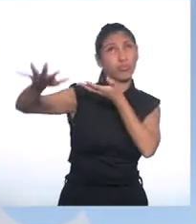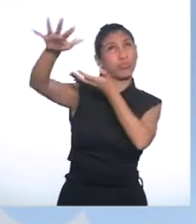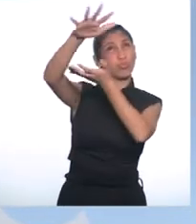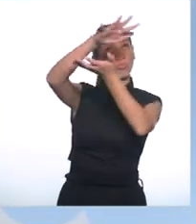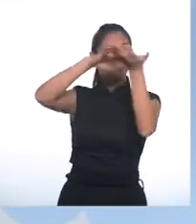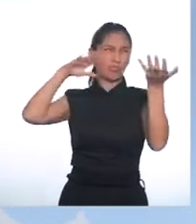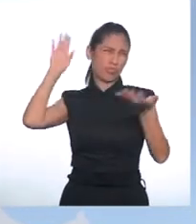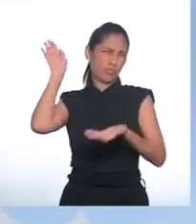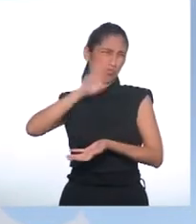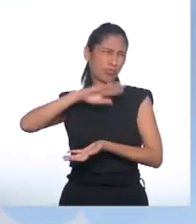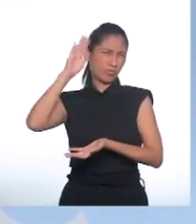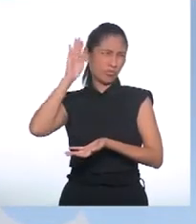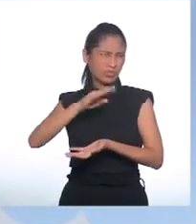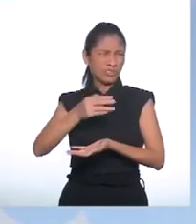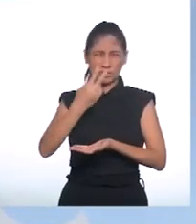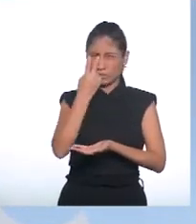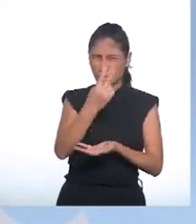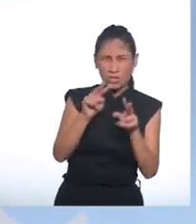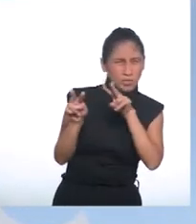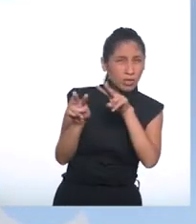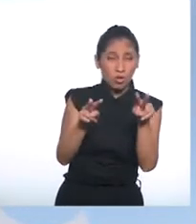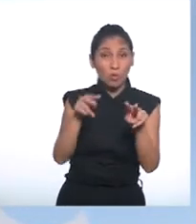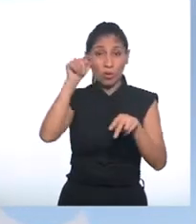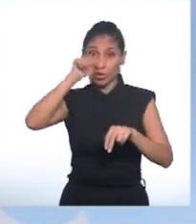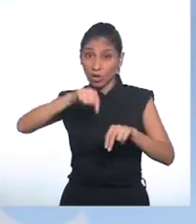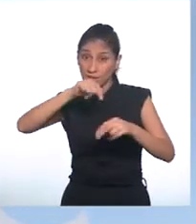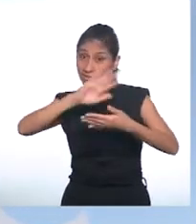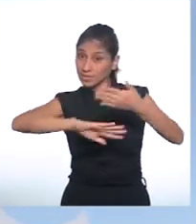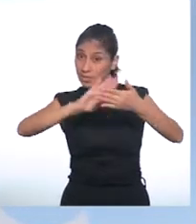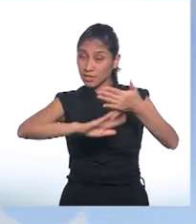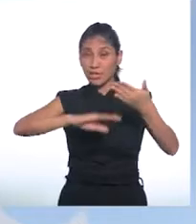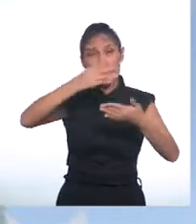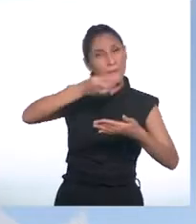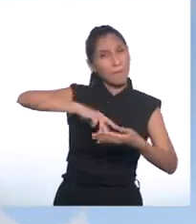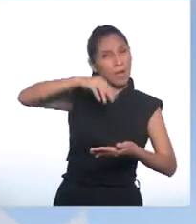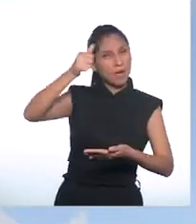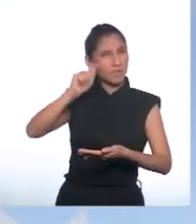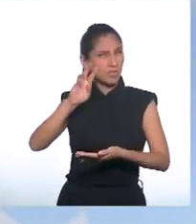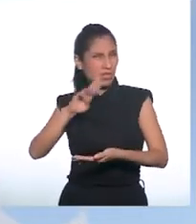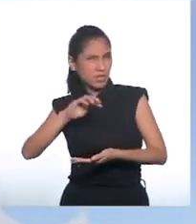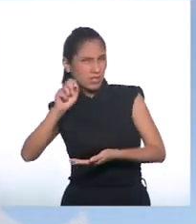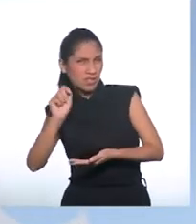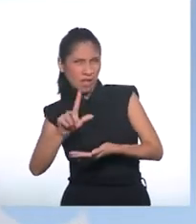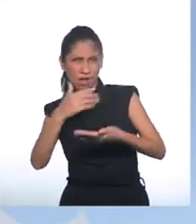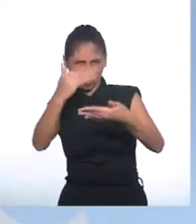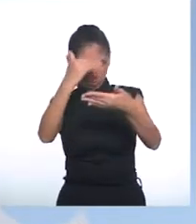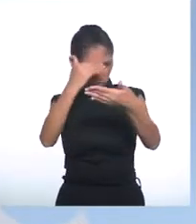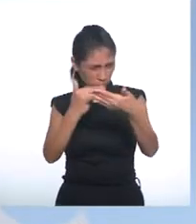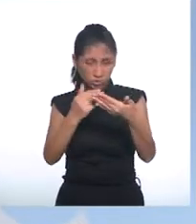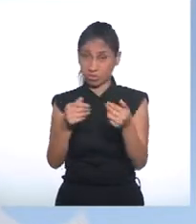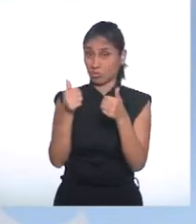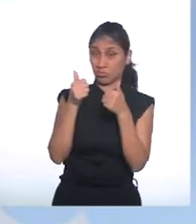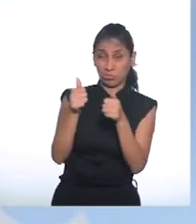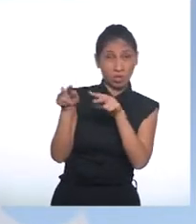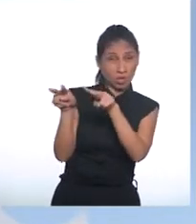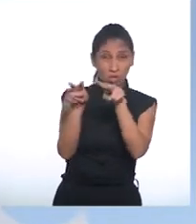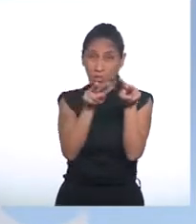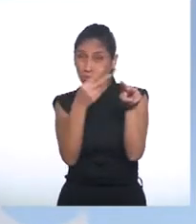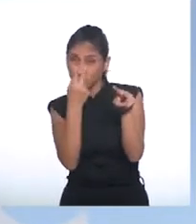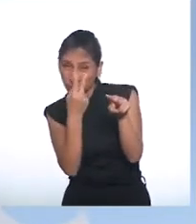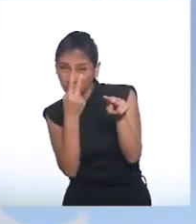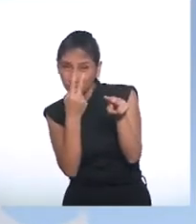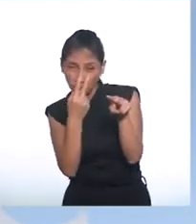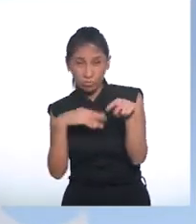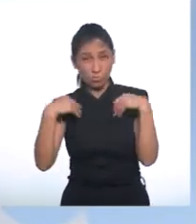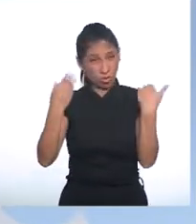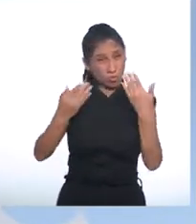la presencia de este material particulado. ¡Qué útil herramienta! Quizá podamos comparar distintos lugares con diferentes niveles